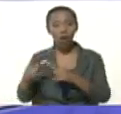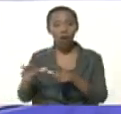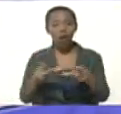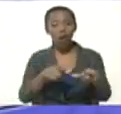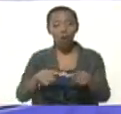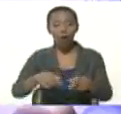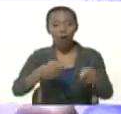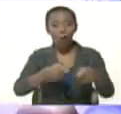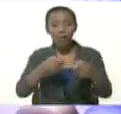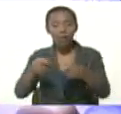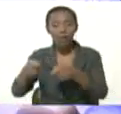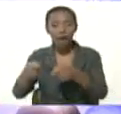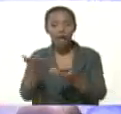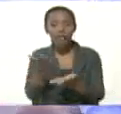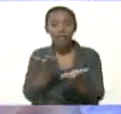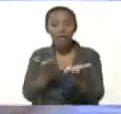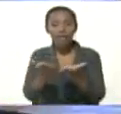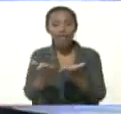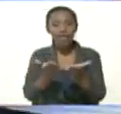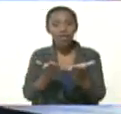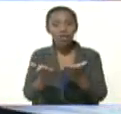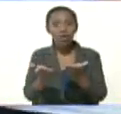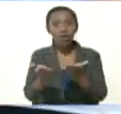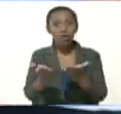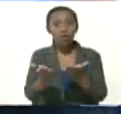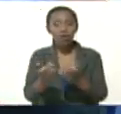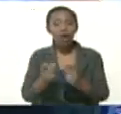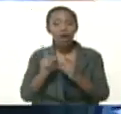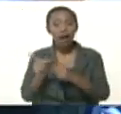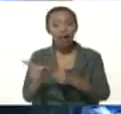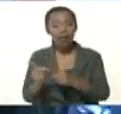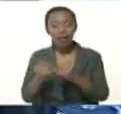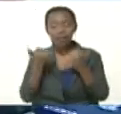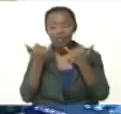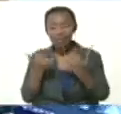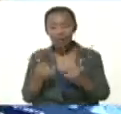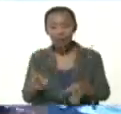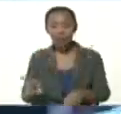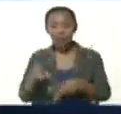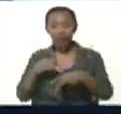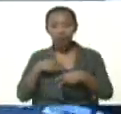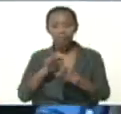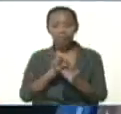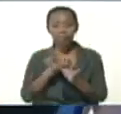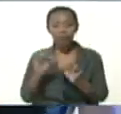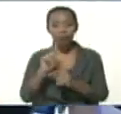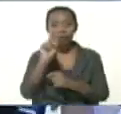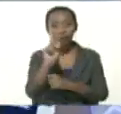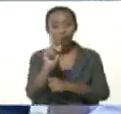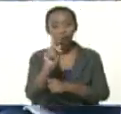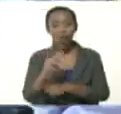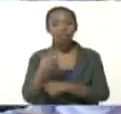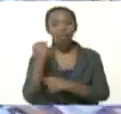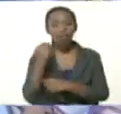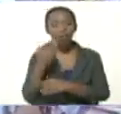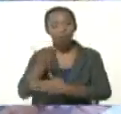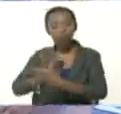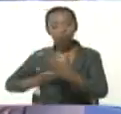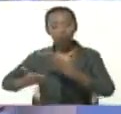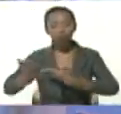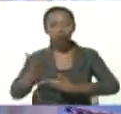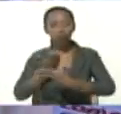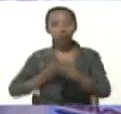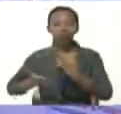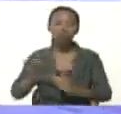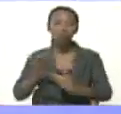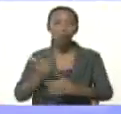comerciales, servicios, como este caso, que ya... han asumido el Petro como una divisa Saludo. Intercambiable. O sea que